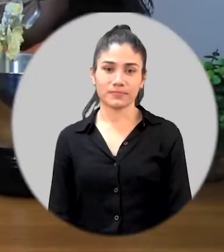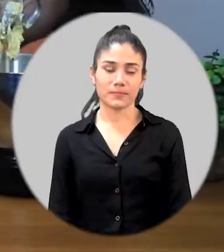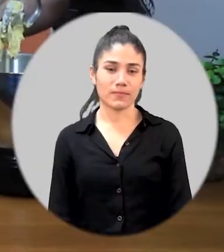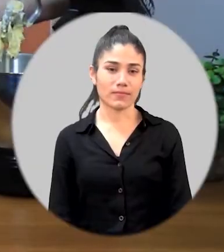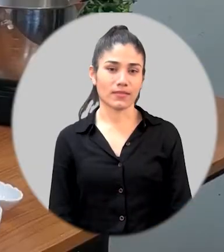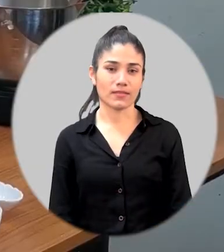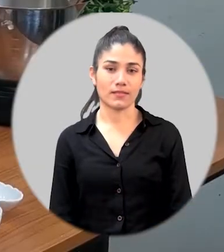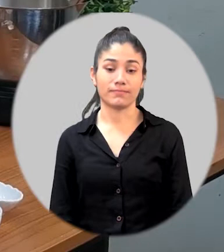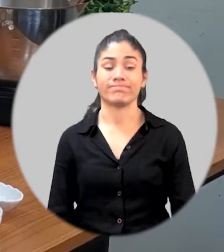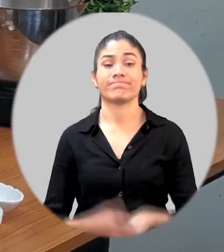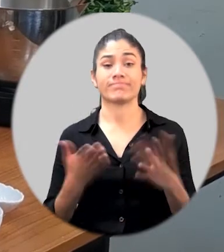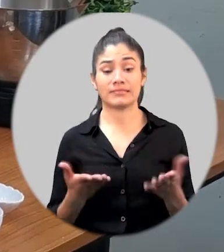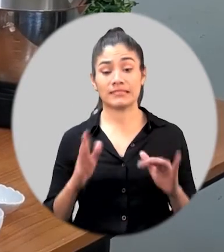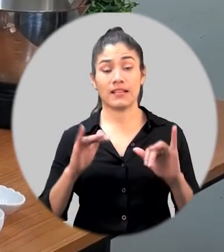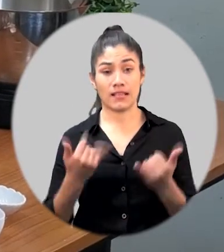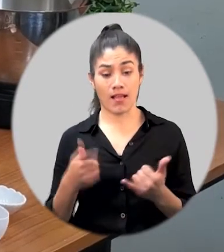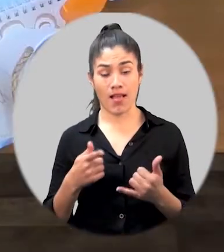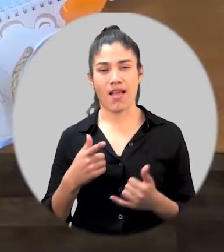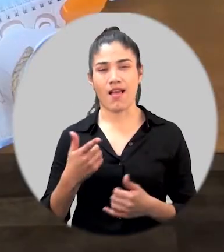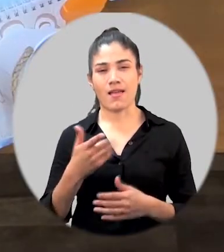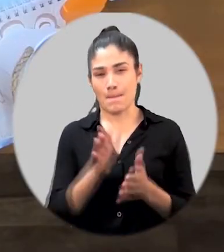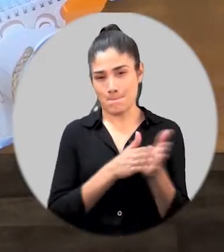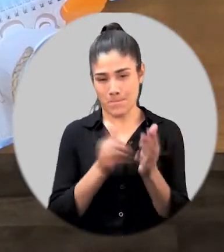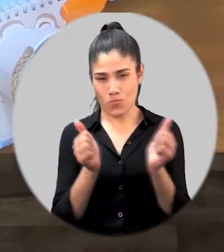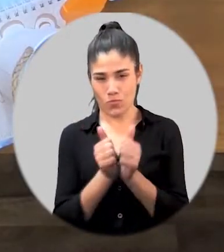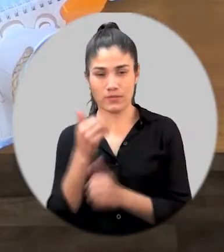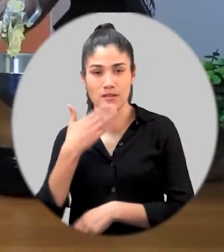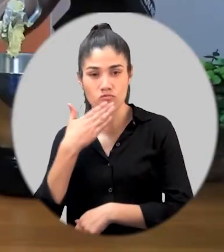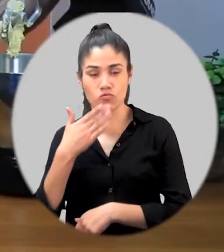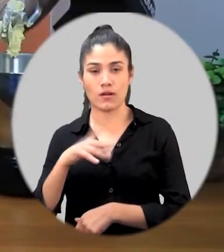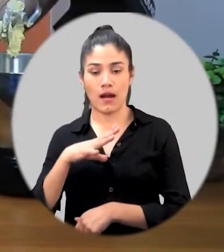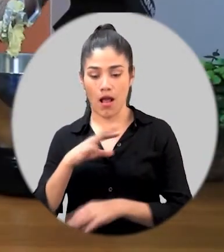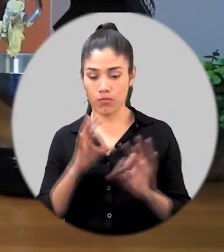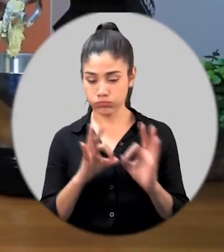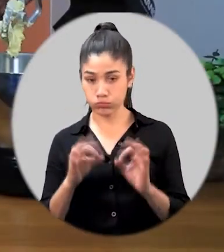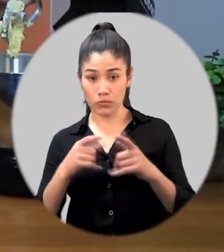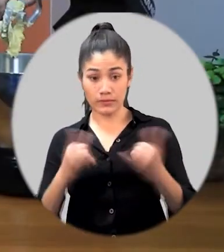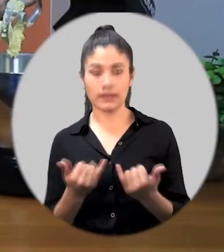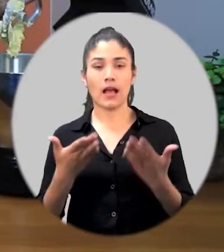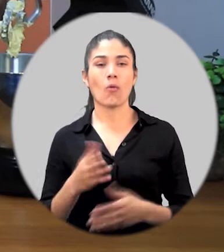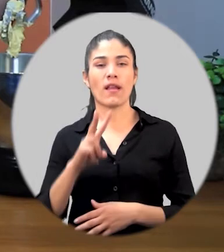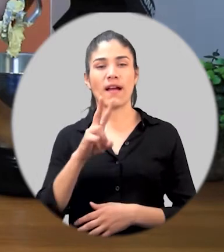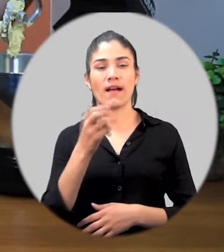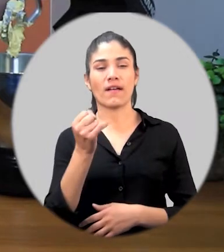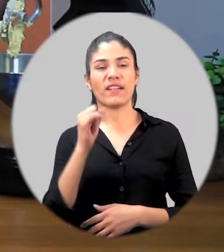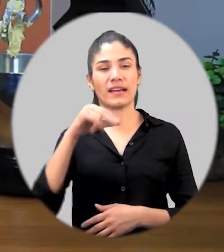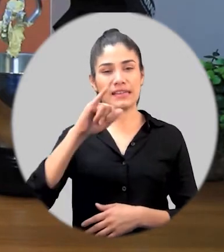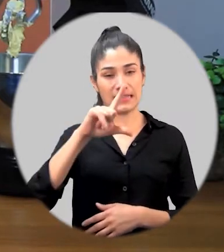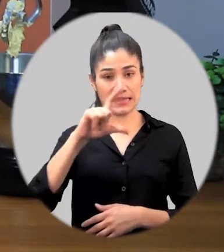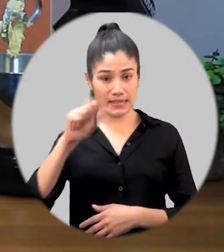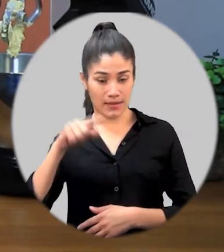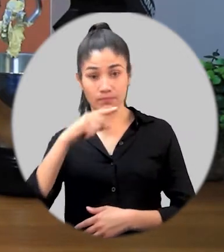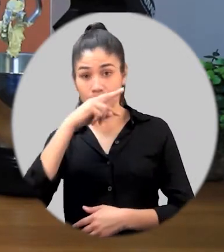A medida que el cremado va tomando más consistencia, le agregamos la vainilla siempre en el cremado porque es cuando,